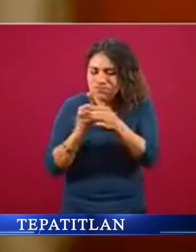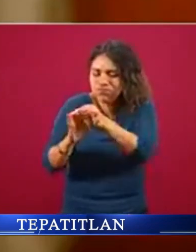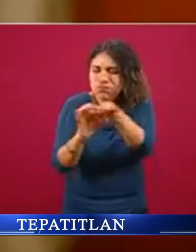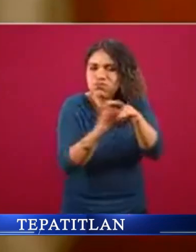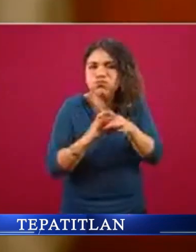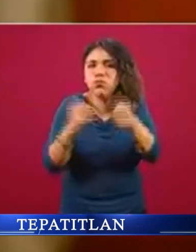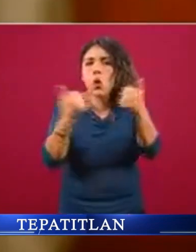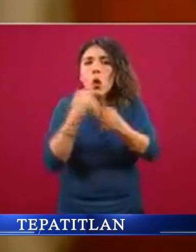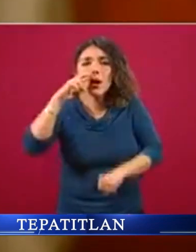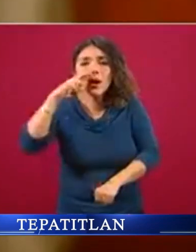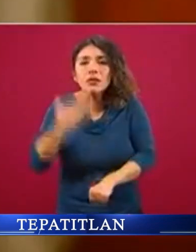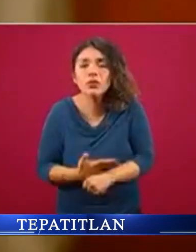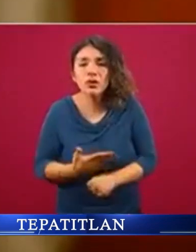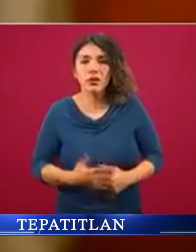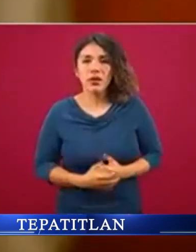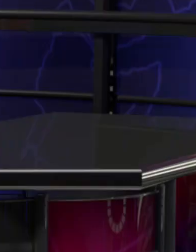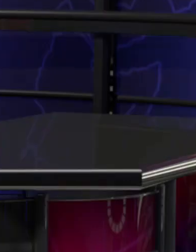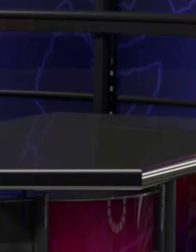de responsabilidad.